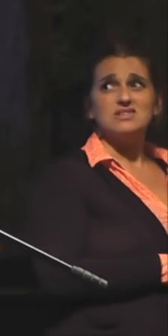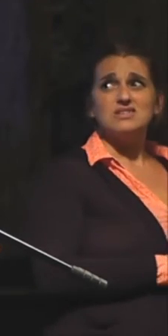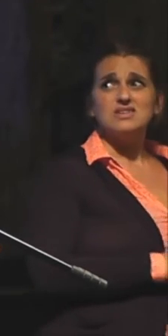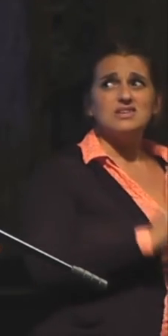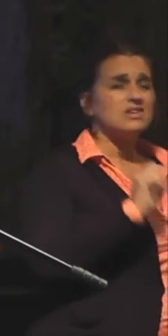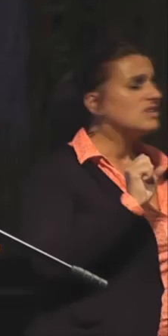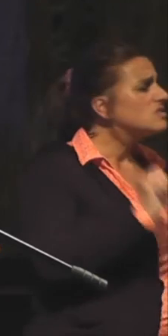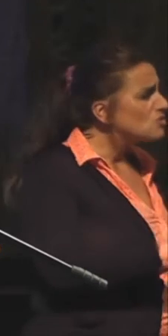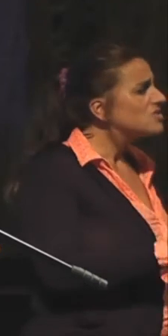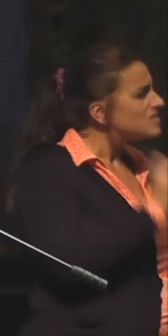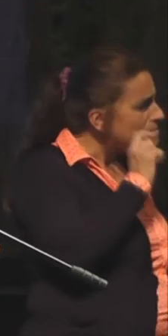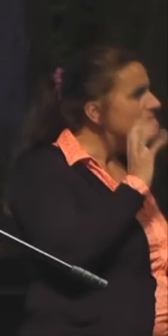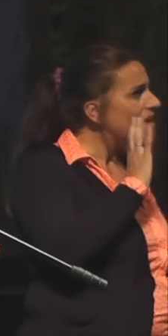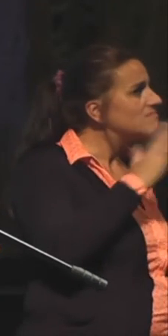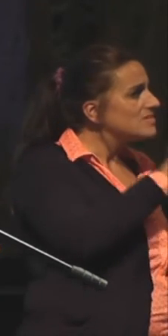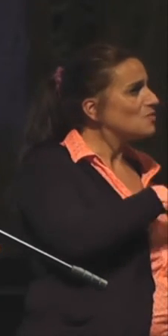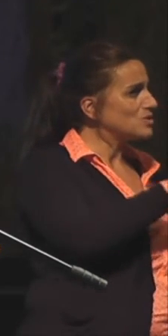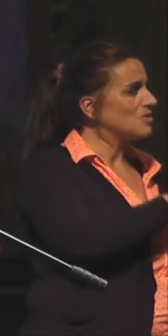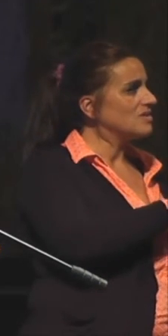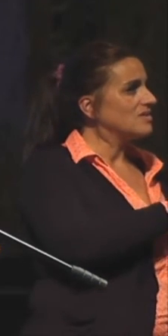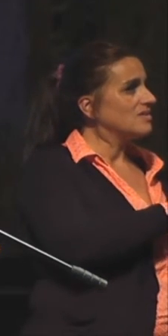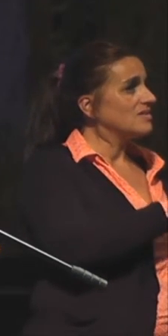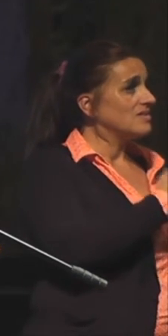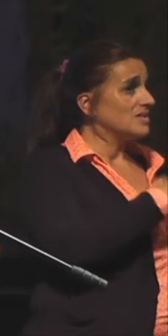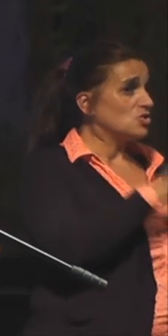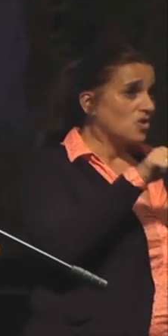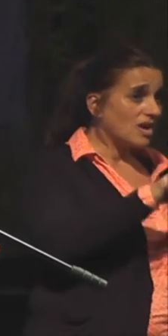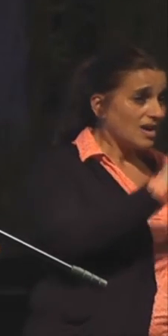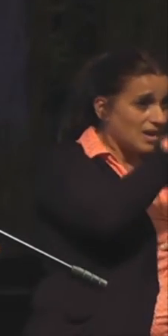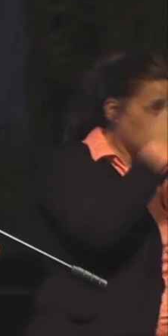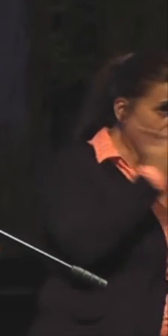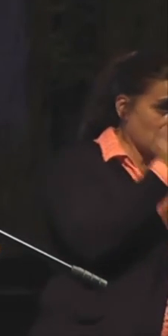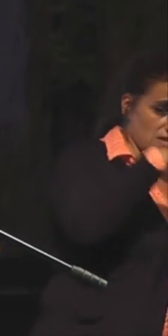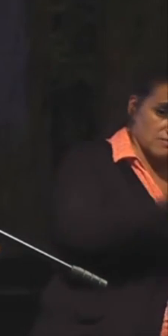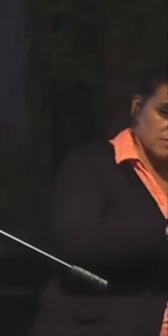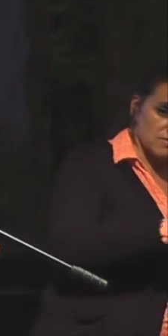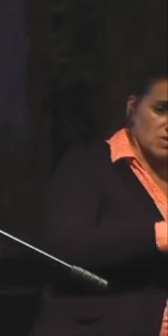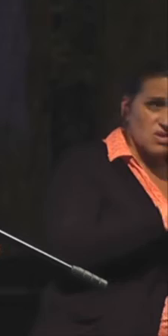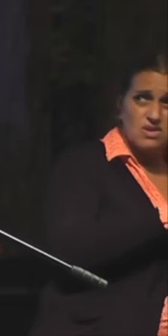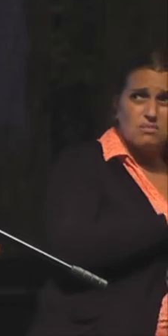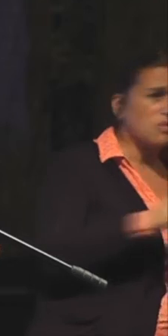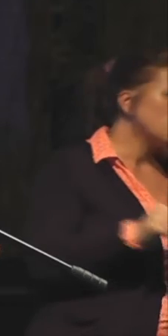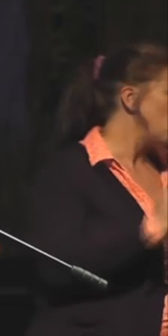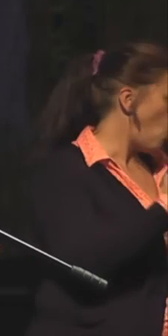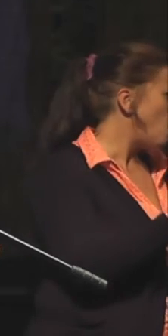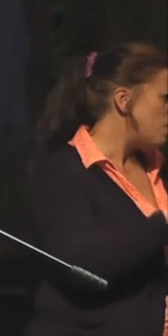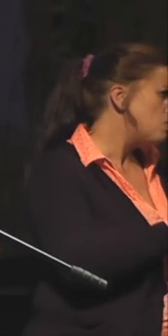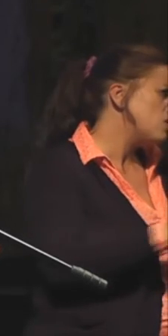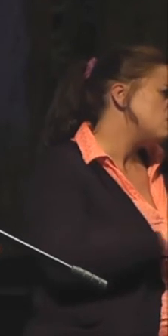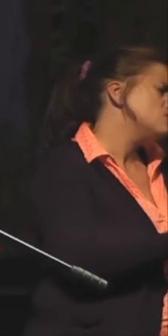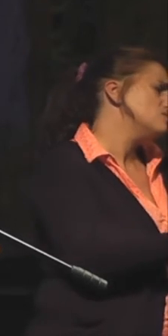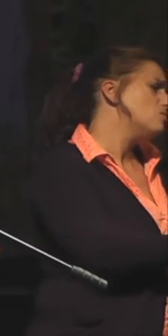quizá mi medicina y tal porque choca en este estrado pero podríamos ser mucho más